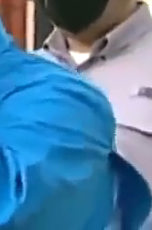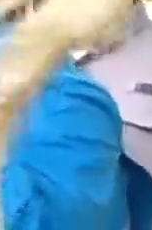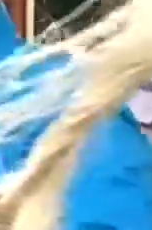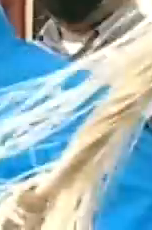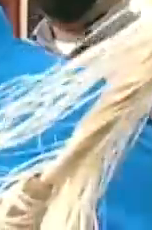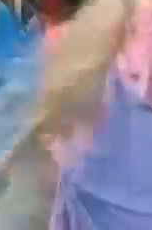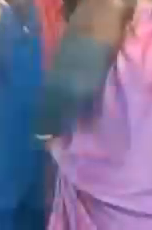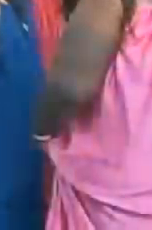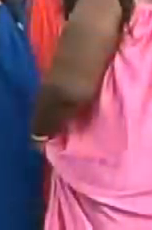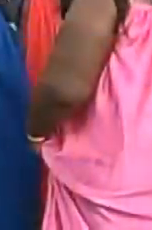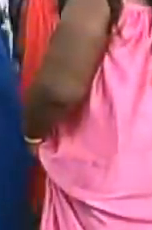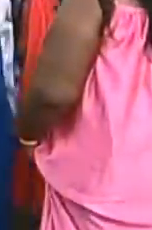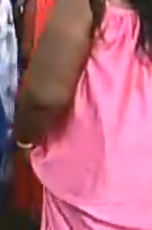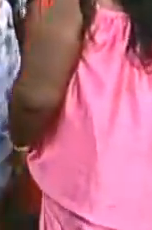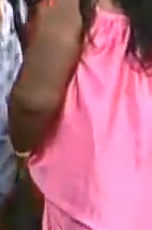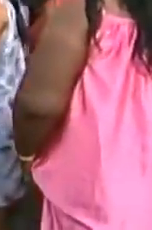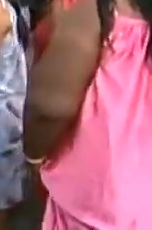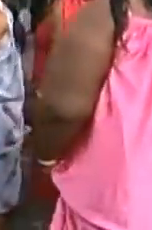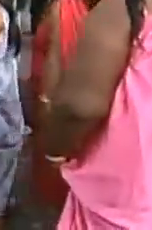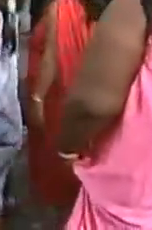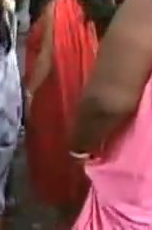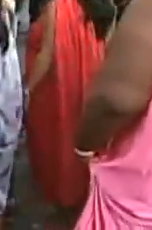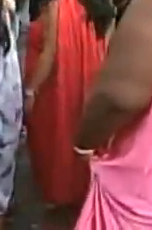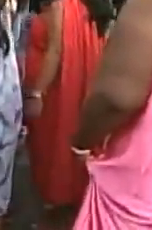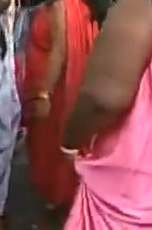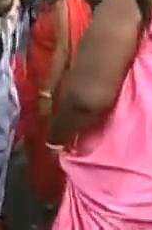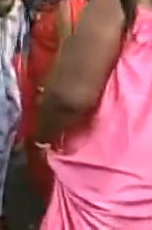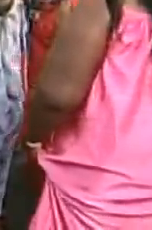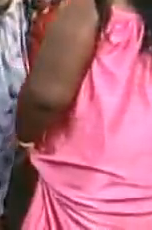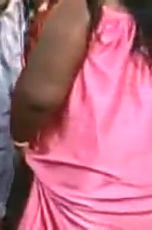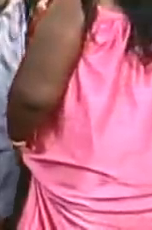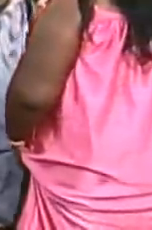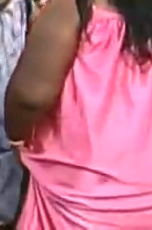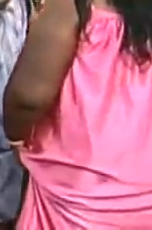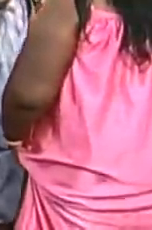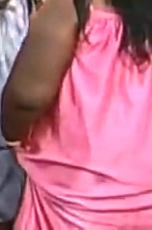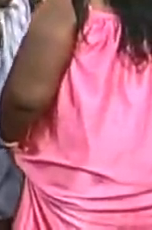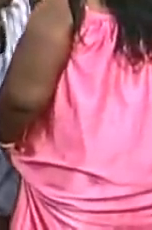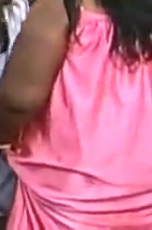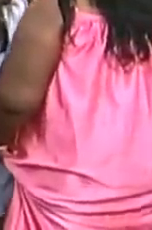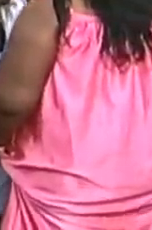la alegría y la espiritualidad. Es un baile de unión y de hermandad.